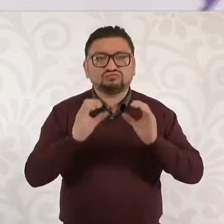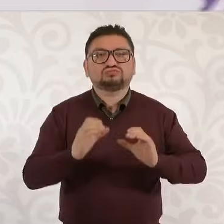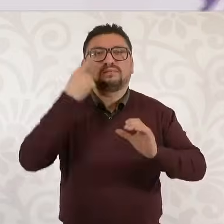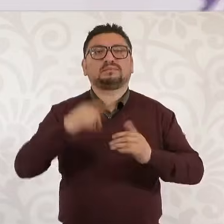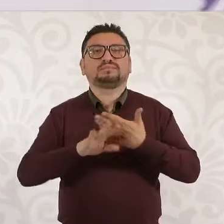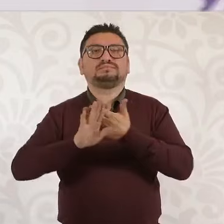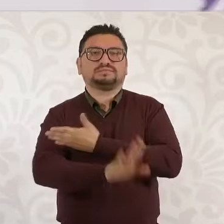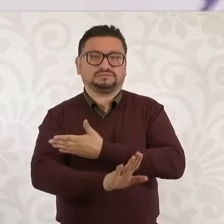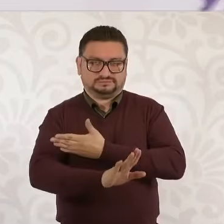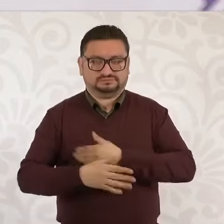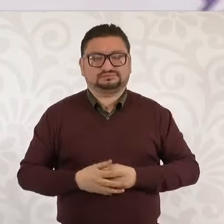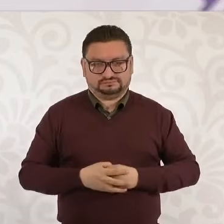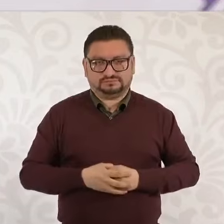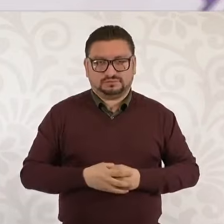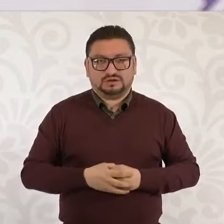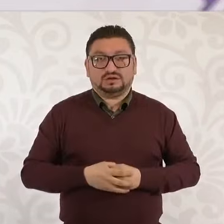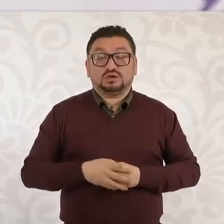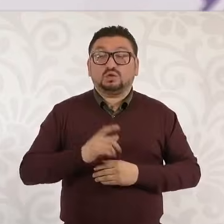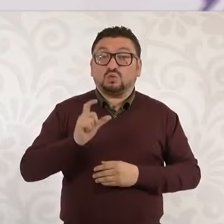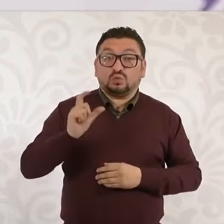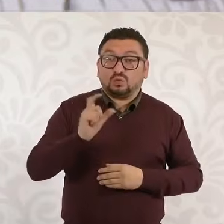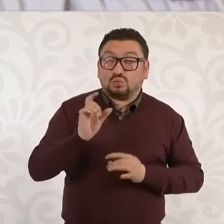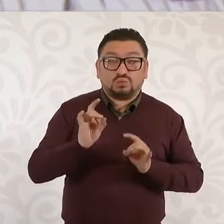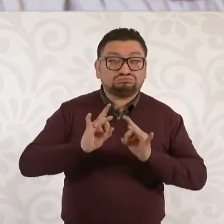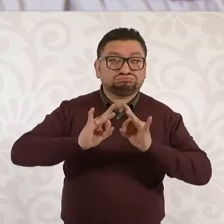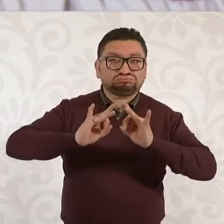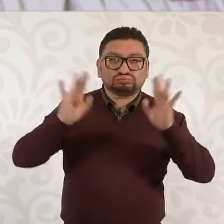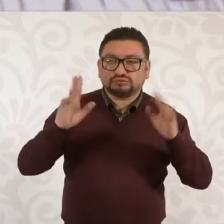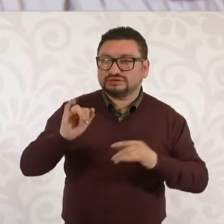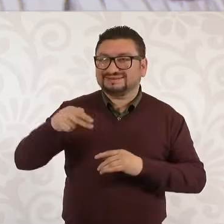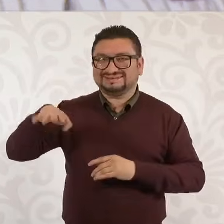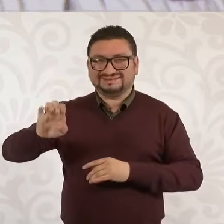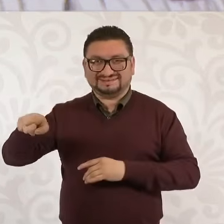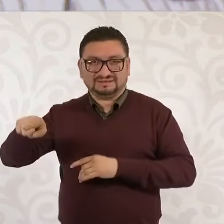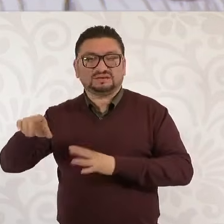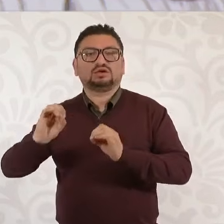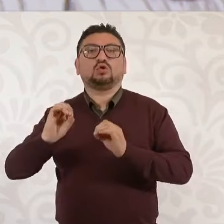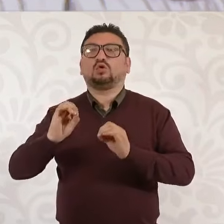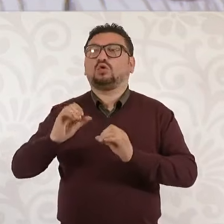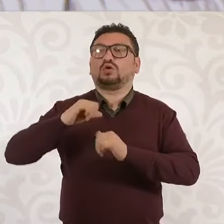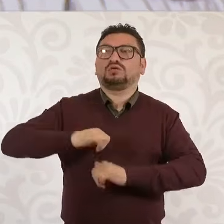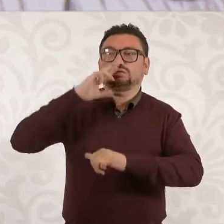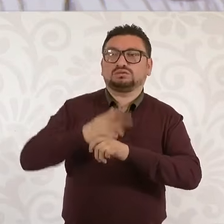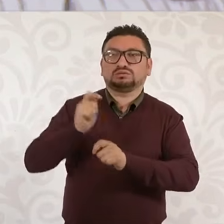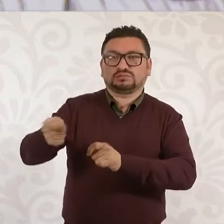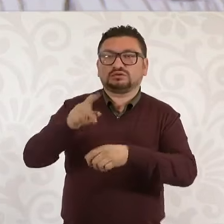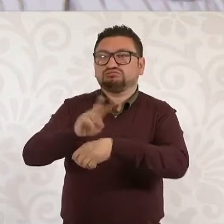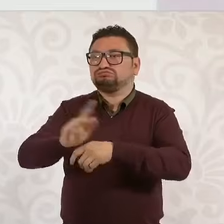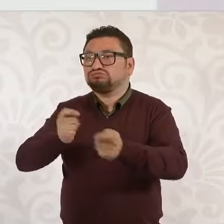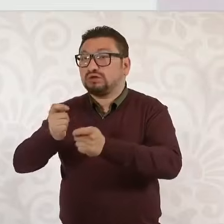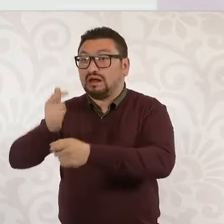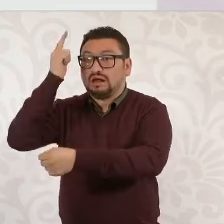precautorias para el momento en que el INE o el órgano de fiscalización del INE